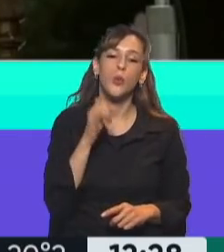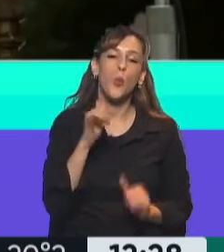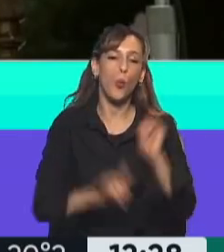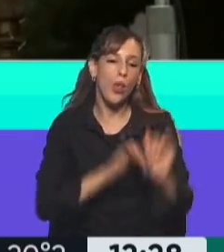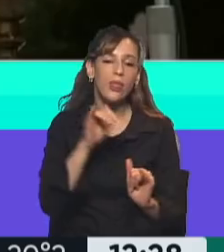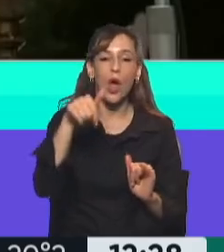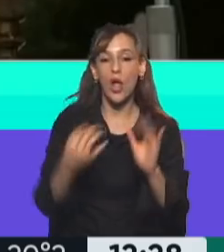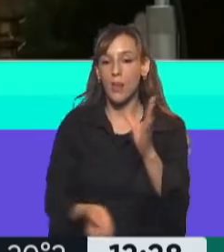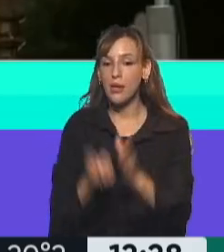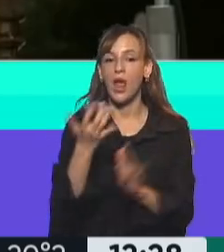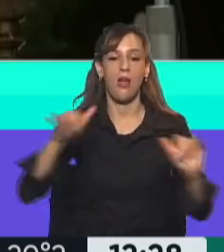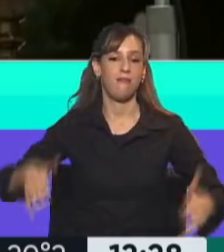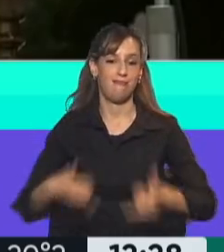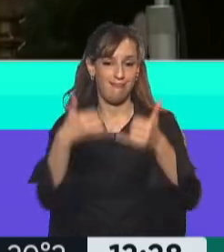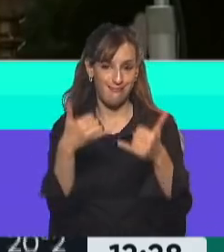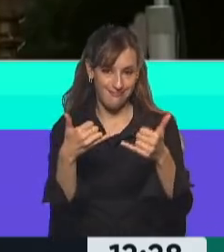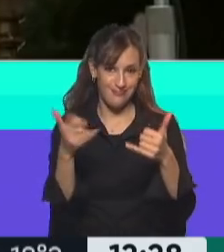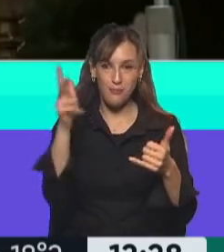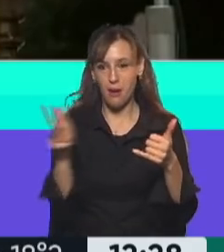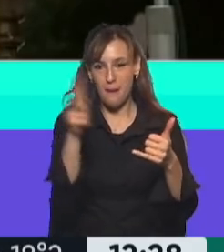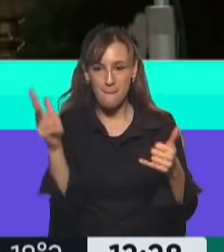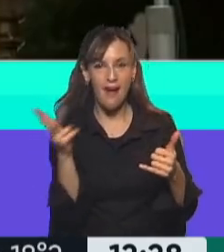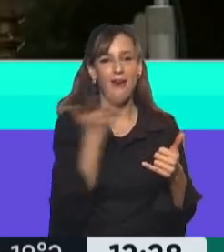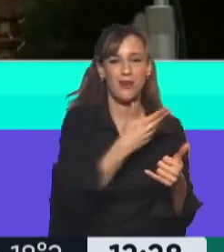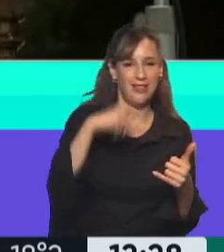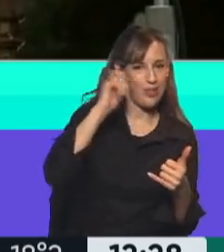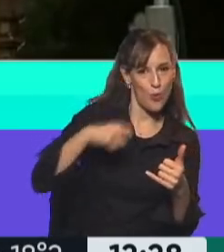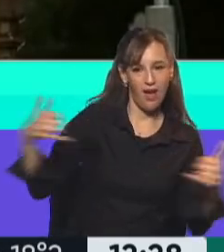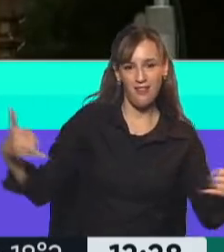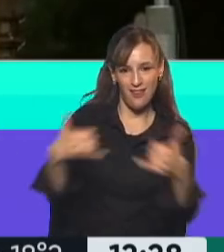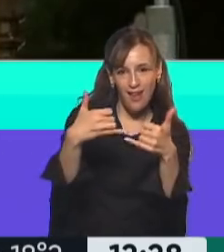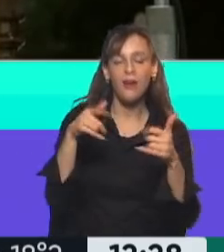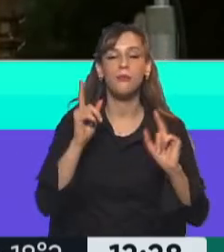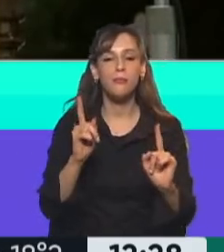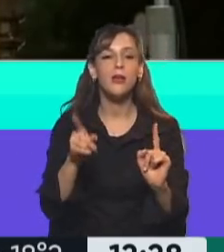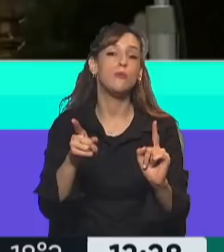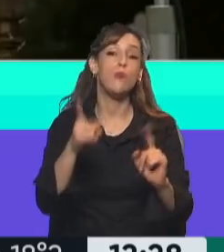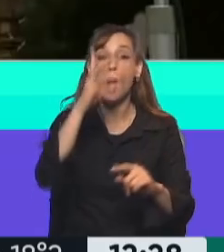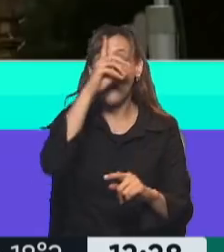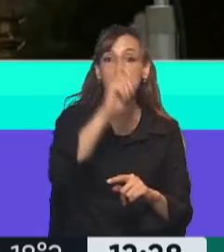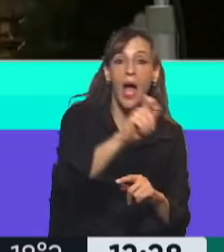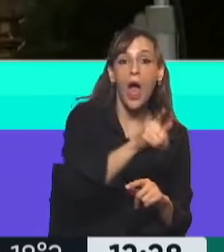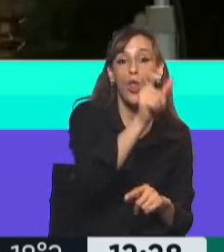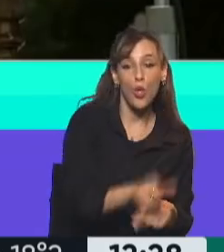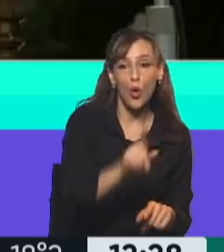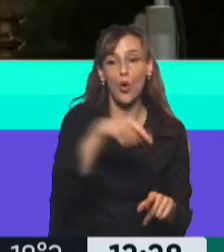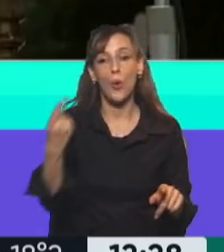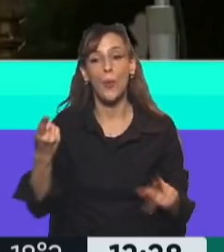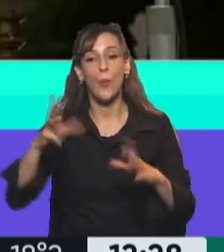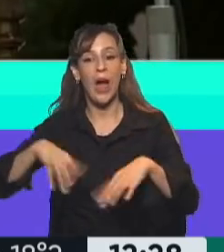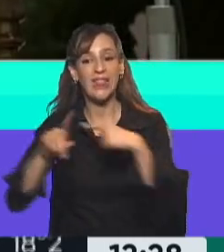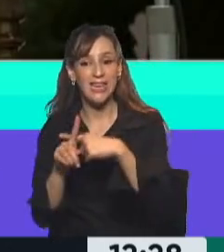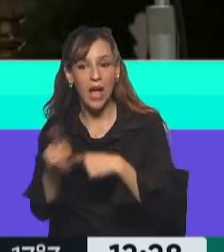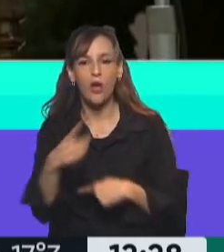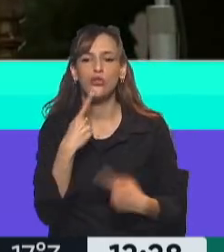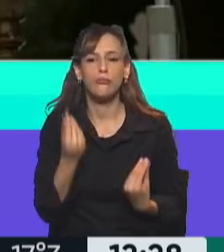principio esta mañana, y otra diferencia que hay entre lo que dice el embajador y lo que dice el Vaticano es que lo que dice el embajador es que